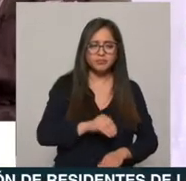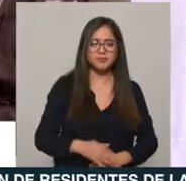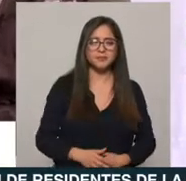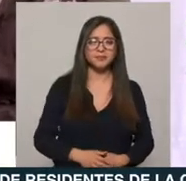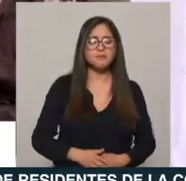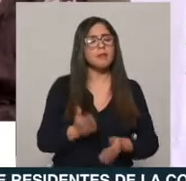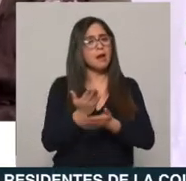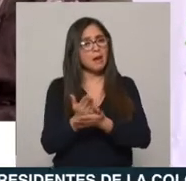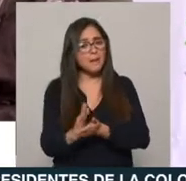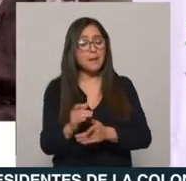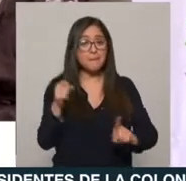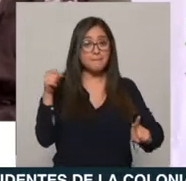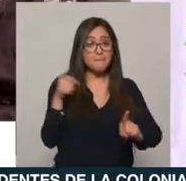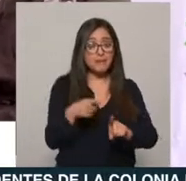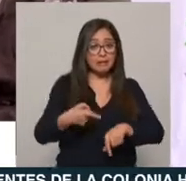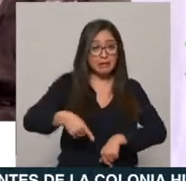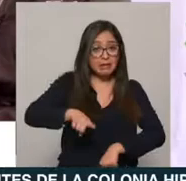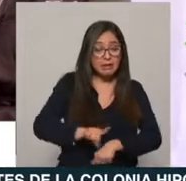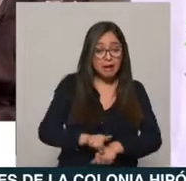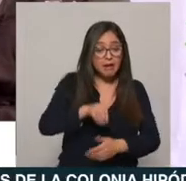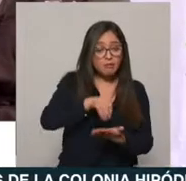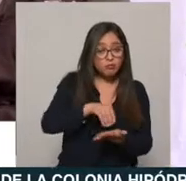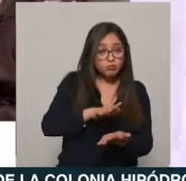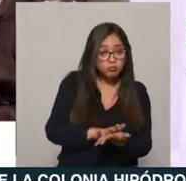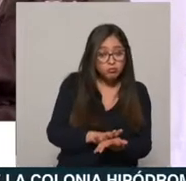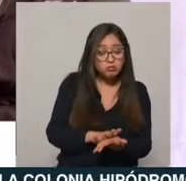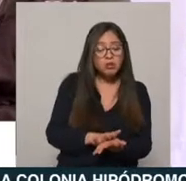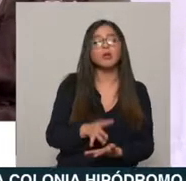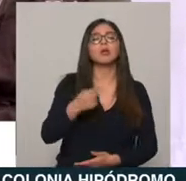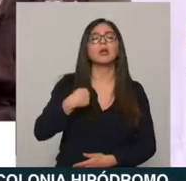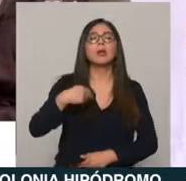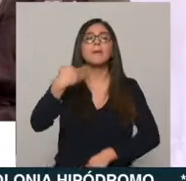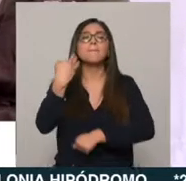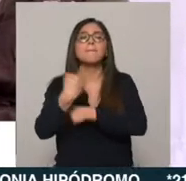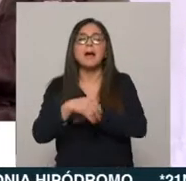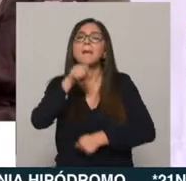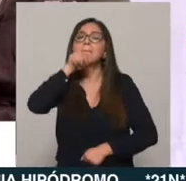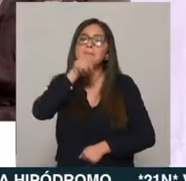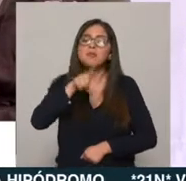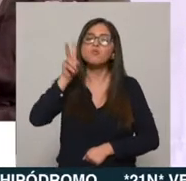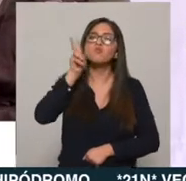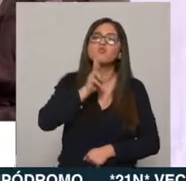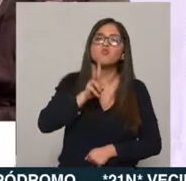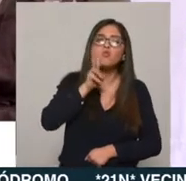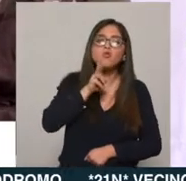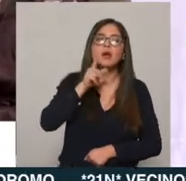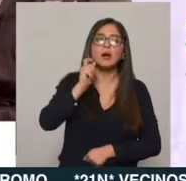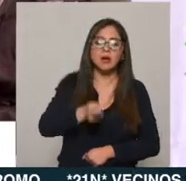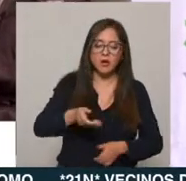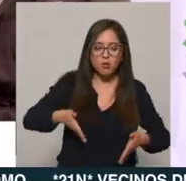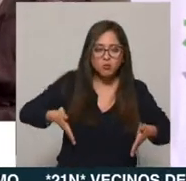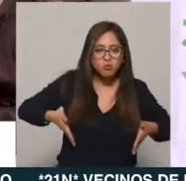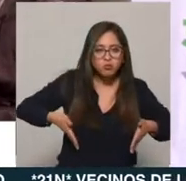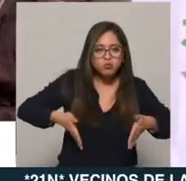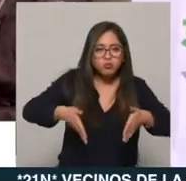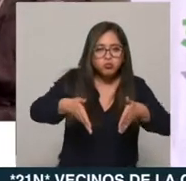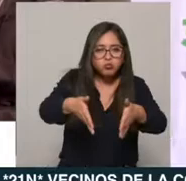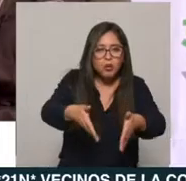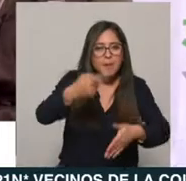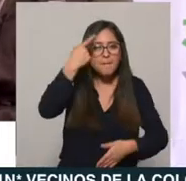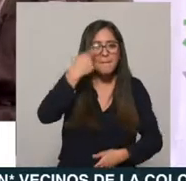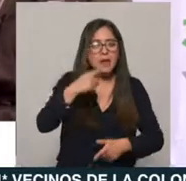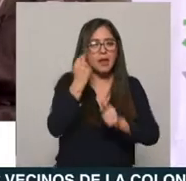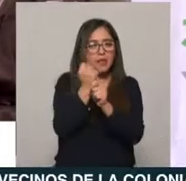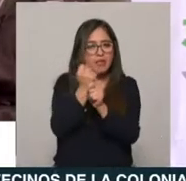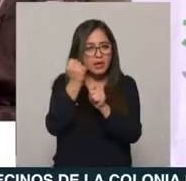También ese mismo día estableceremos un piloto de un carril exclusivo o semi-exclusivo para